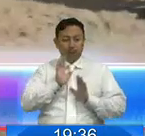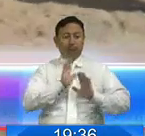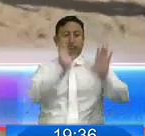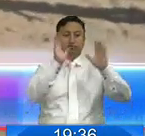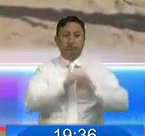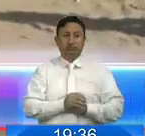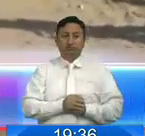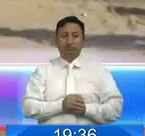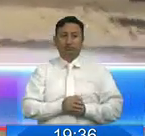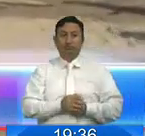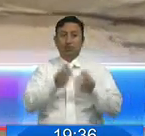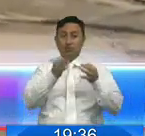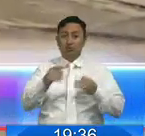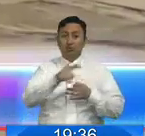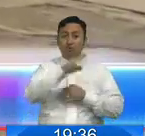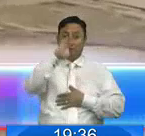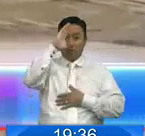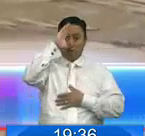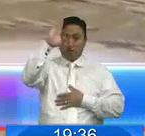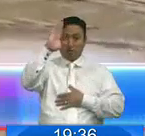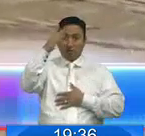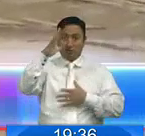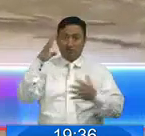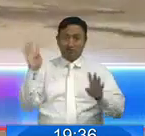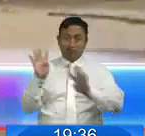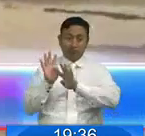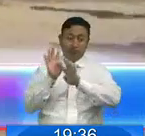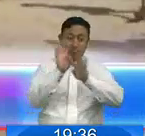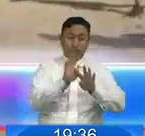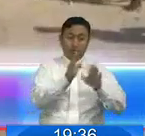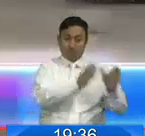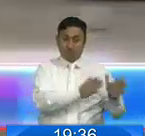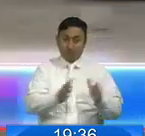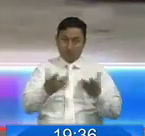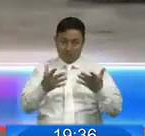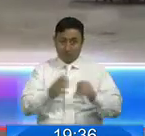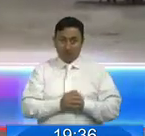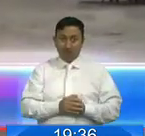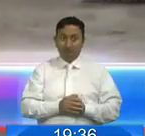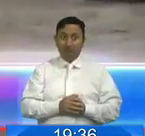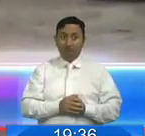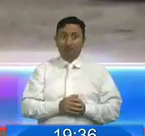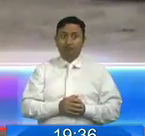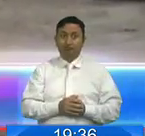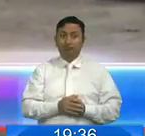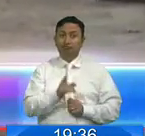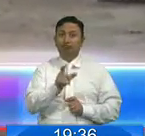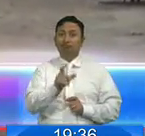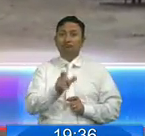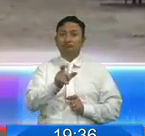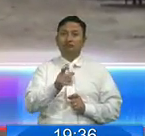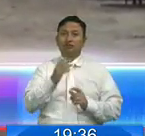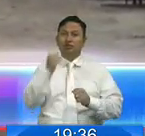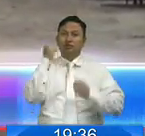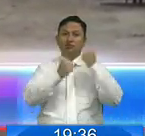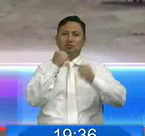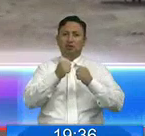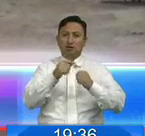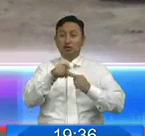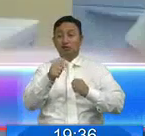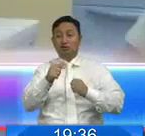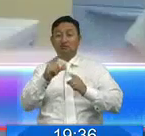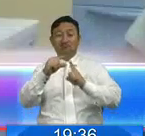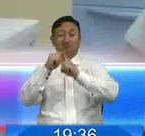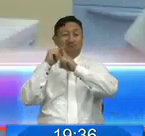Fue en ese momento en que los miembros de la policía que llegaron a restablecer el orden en este balneario fueron agredidos física y